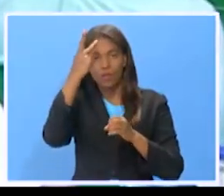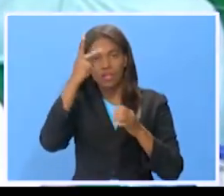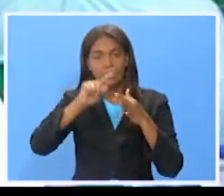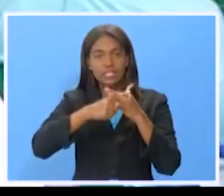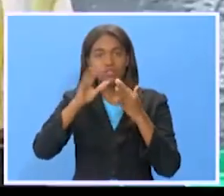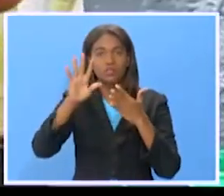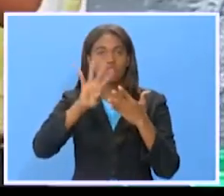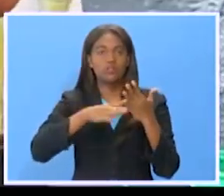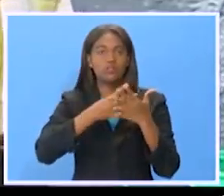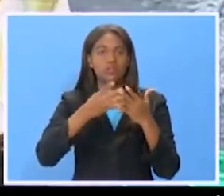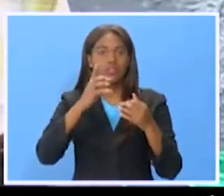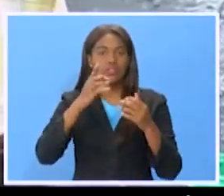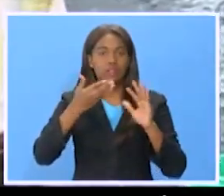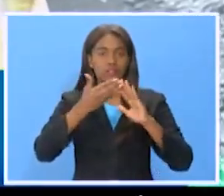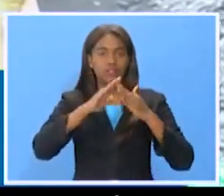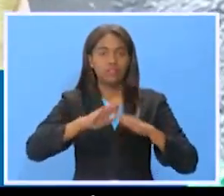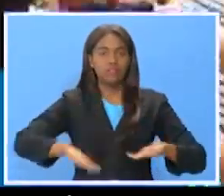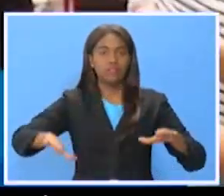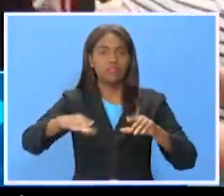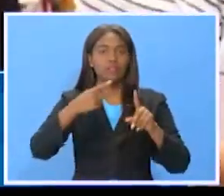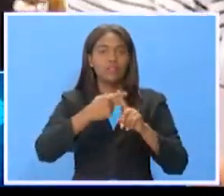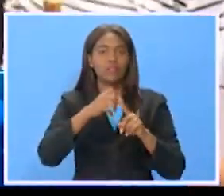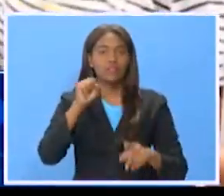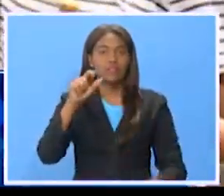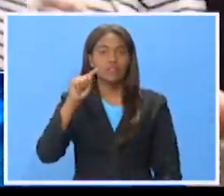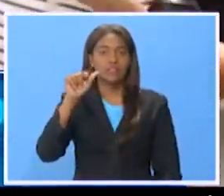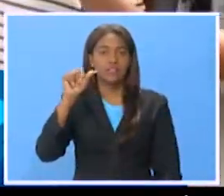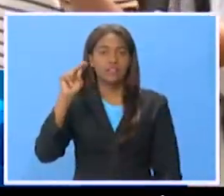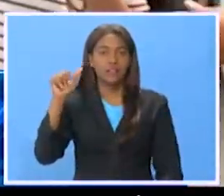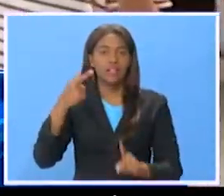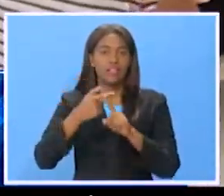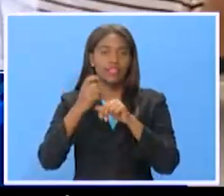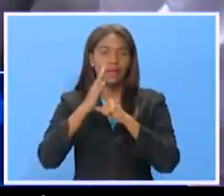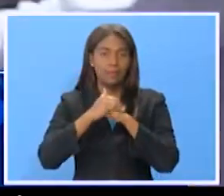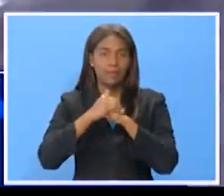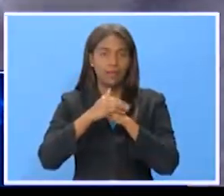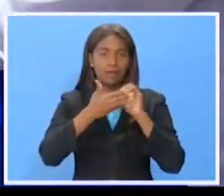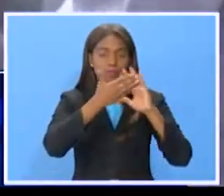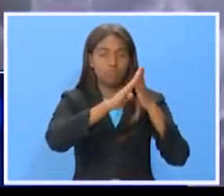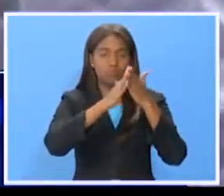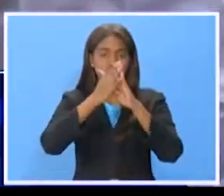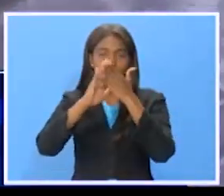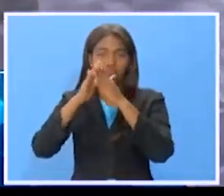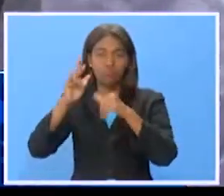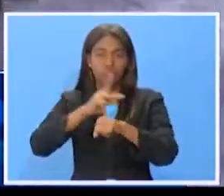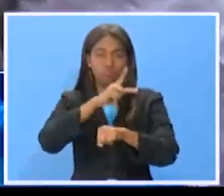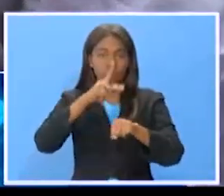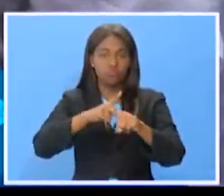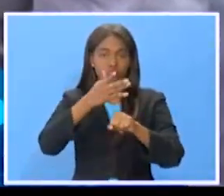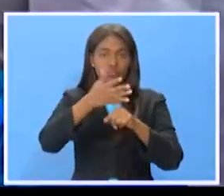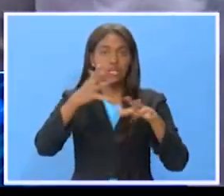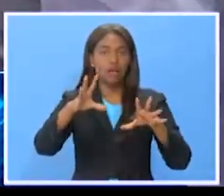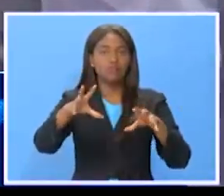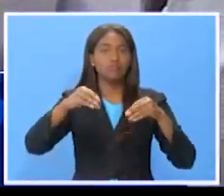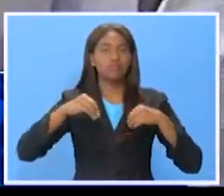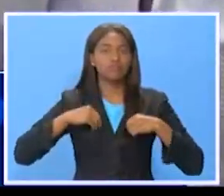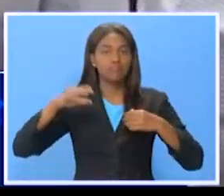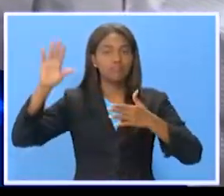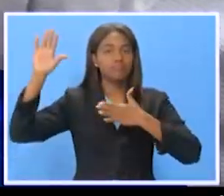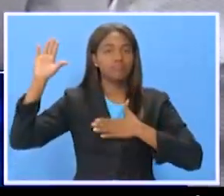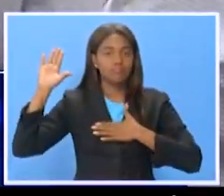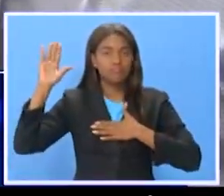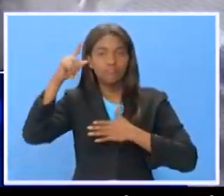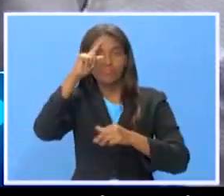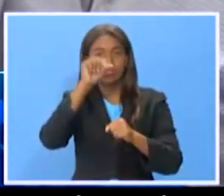agenda en el Distrito Municipal de Santana, en Baní, donde dirigentes comunitarios de la provincia asumieron el compromiso